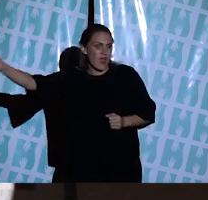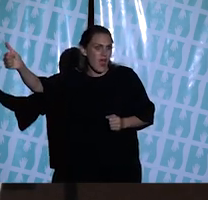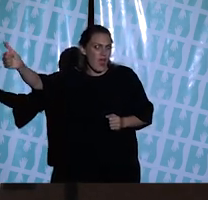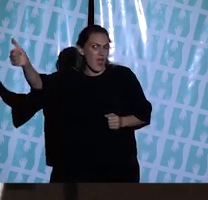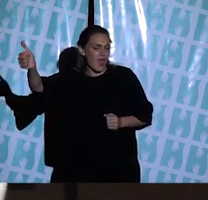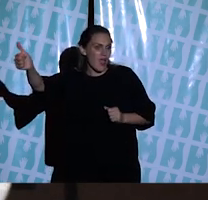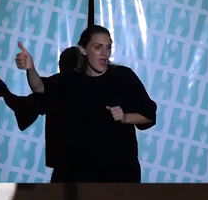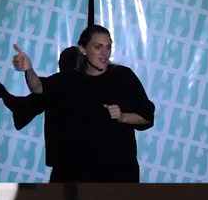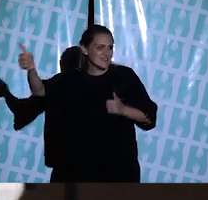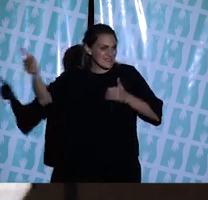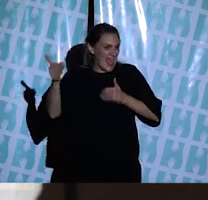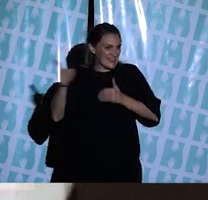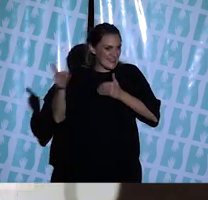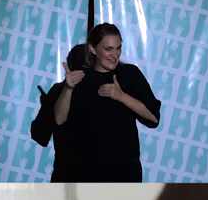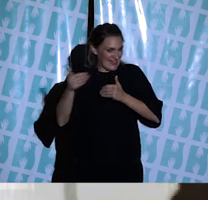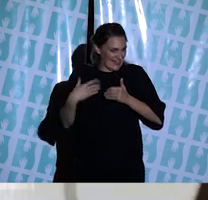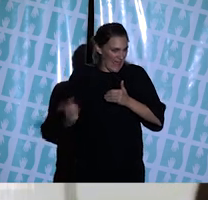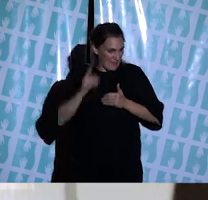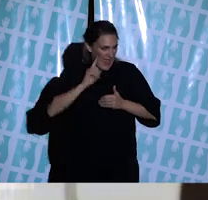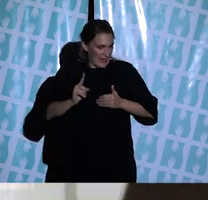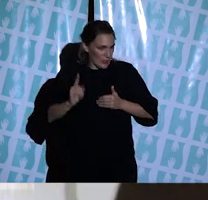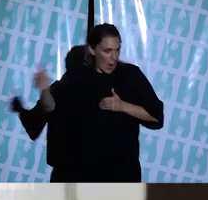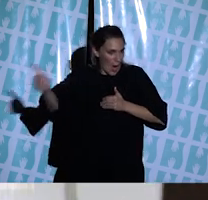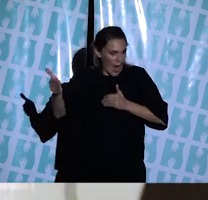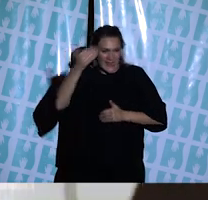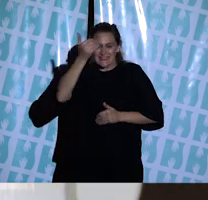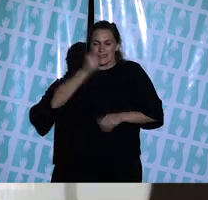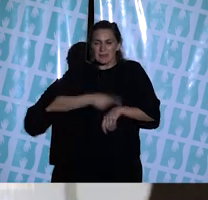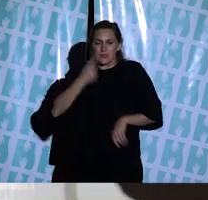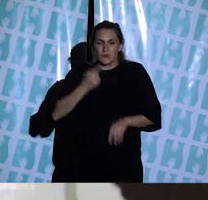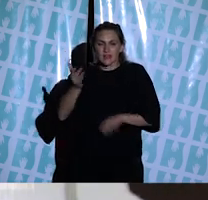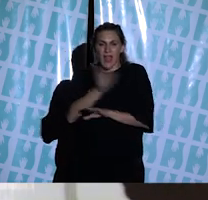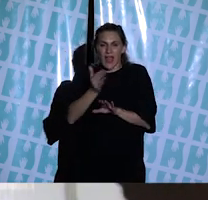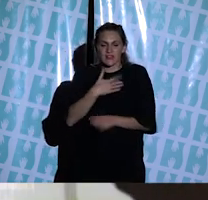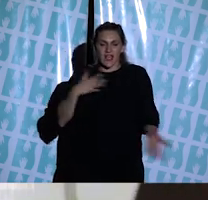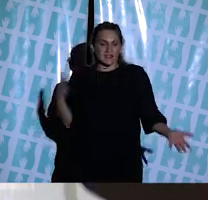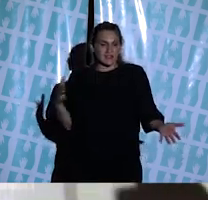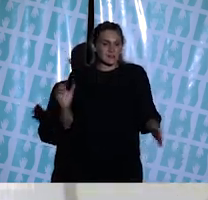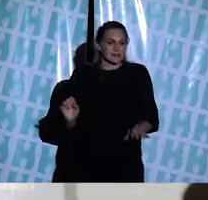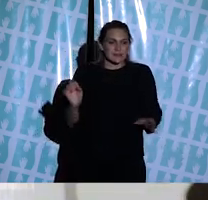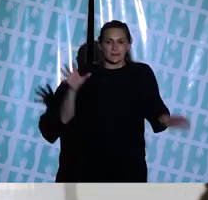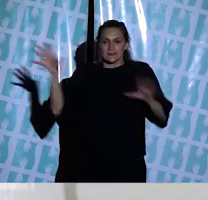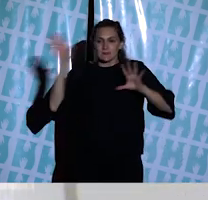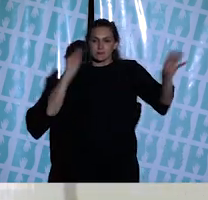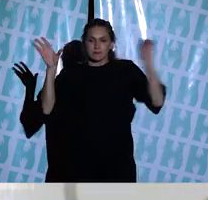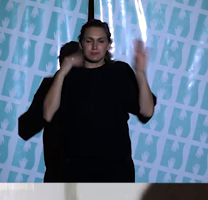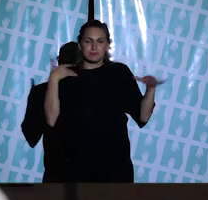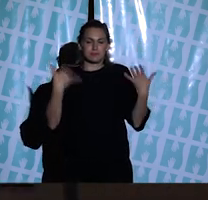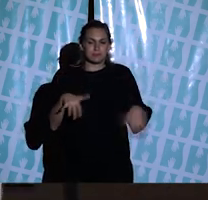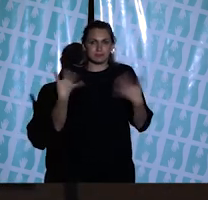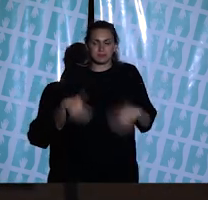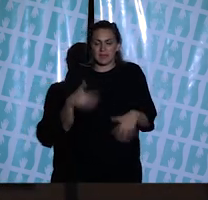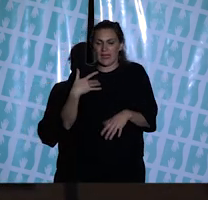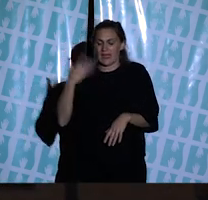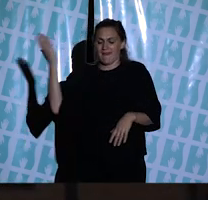hay uno más. 15 minutos antes, empieza a escuchar estímulos asociados y el perro teme, bueno, y se